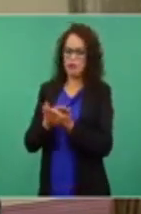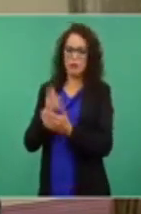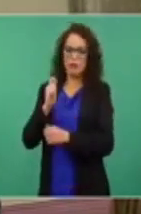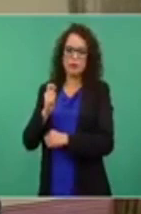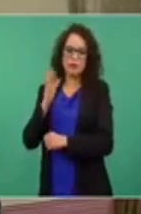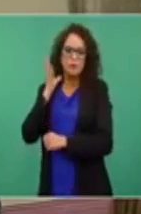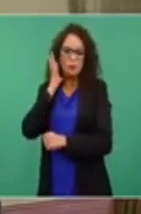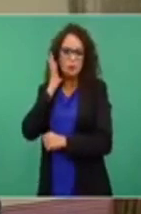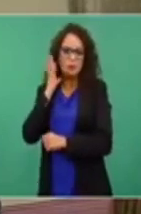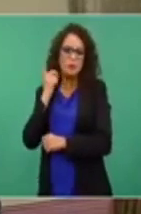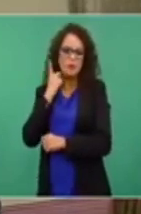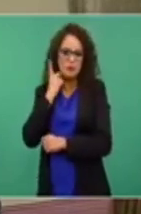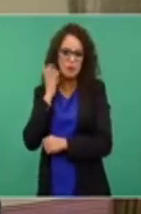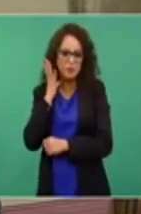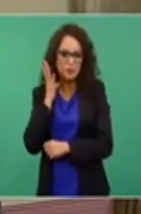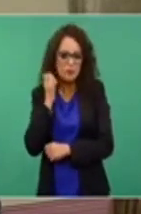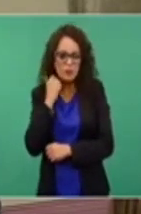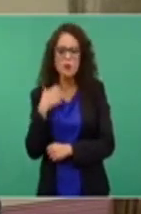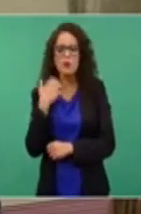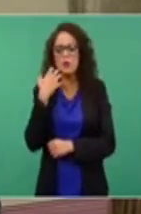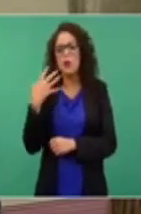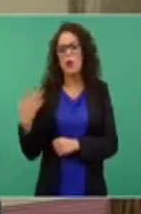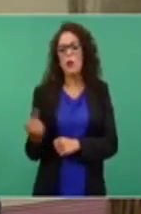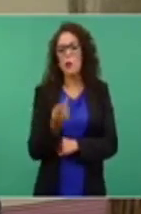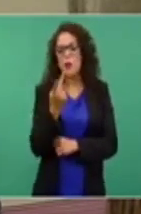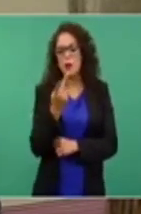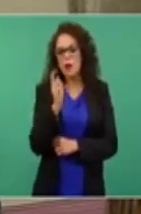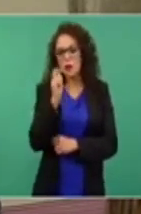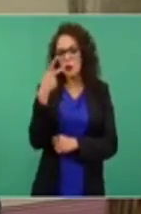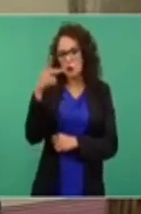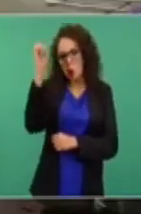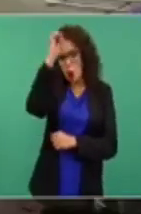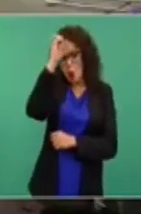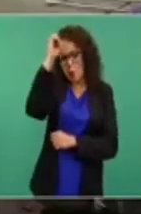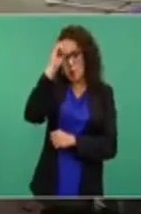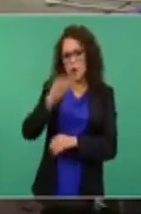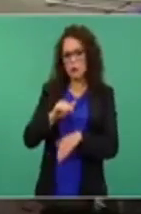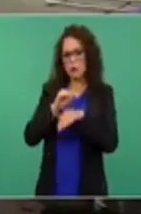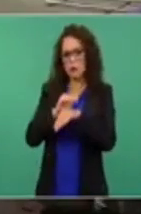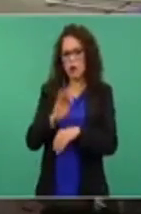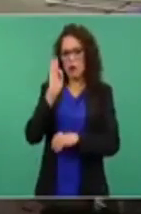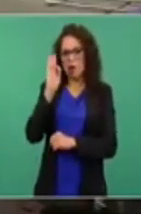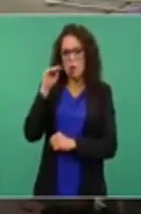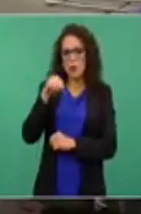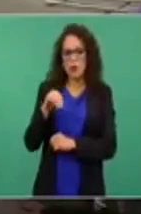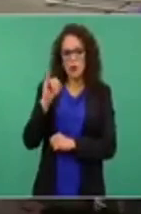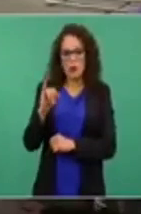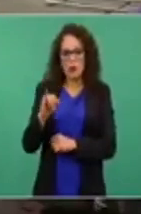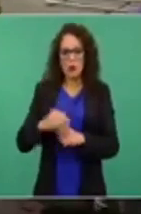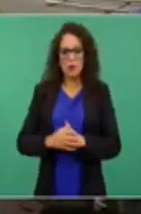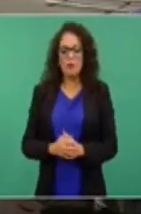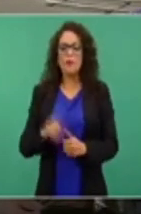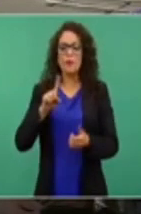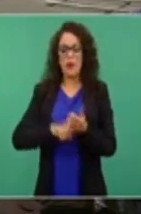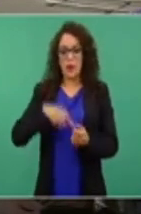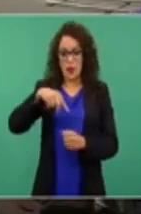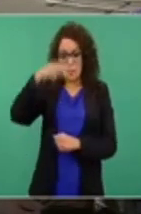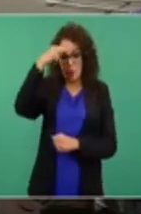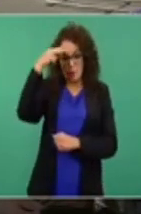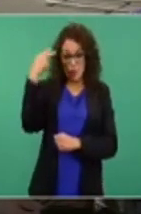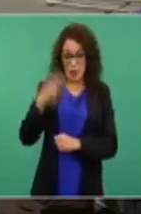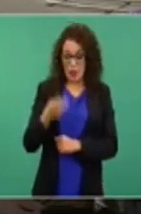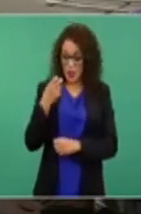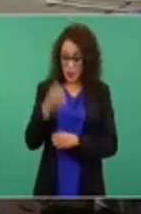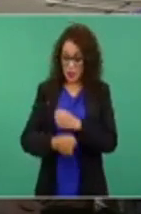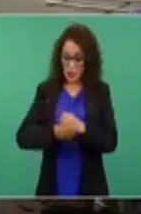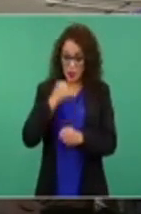una pregunta sobre la opinión del Fondo Monetario Internacional, cuando dice que el crecimiento de México en este